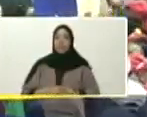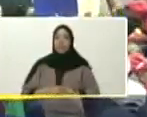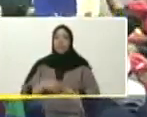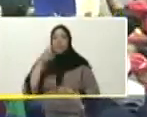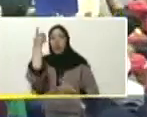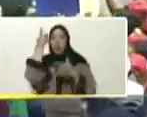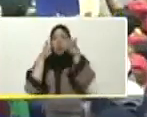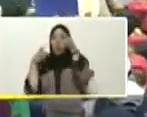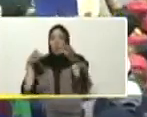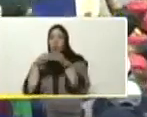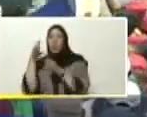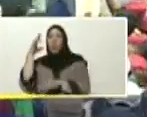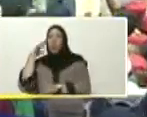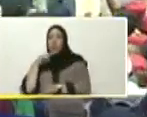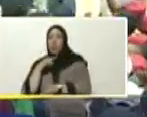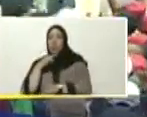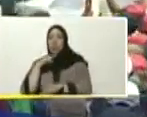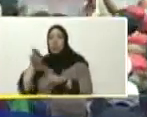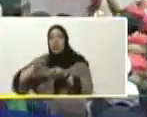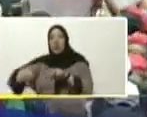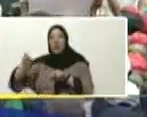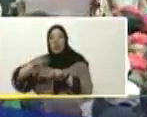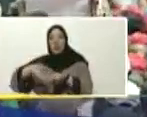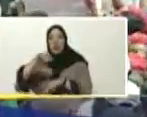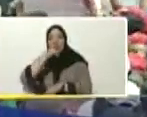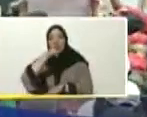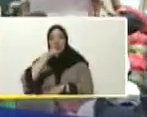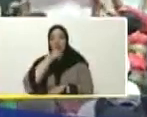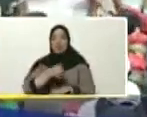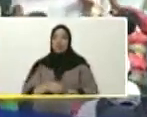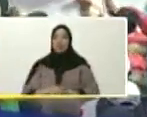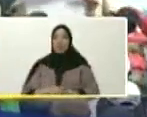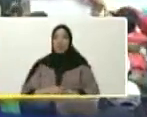VCH Jardín de Infancia Los Olivos.